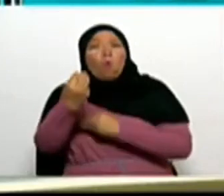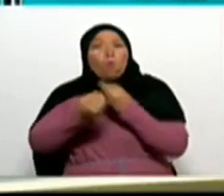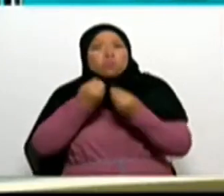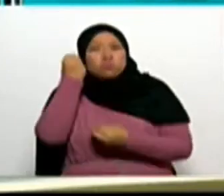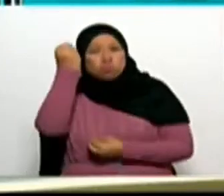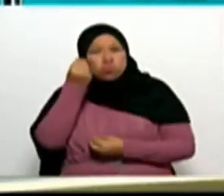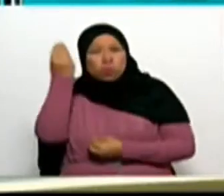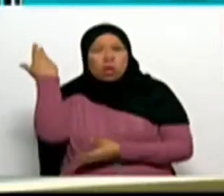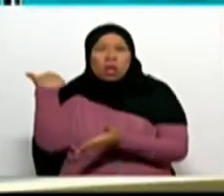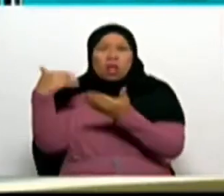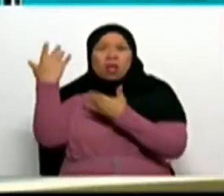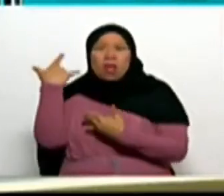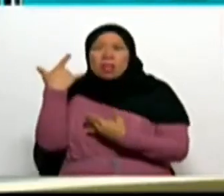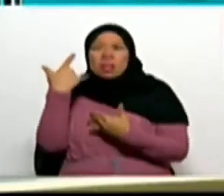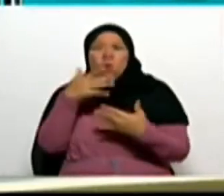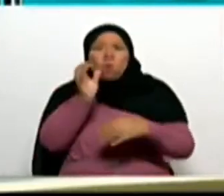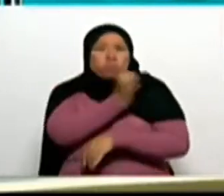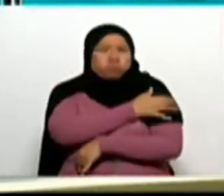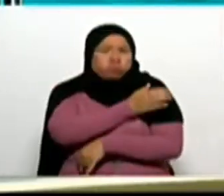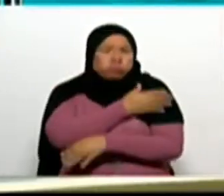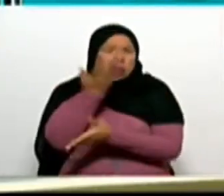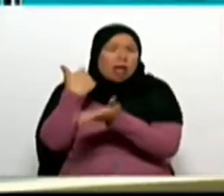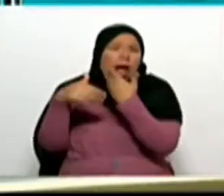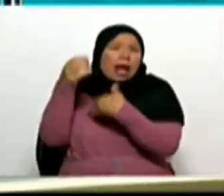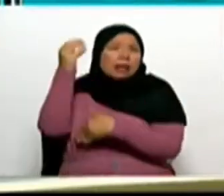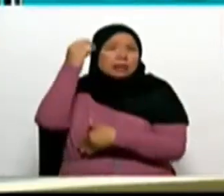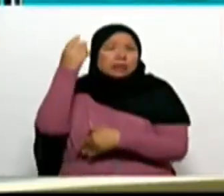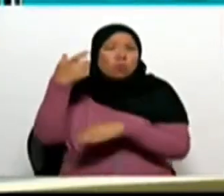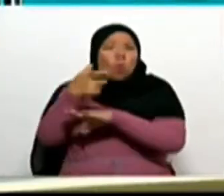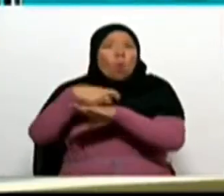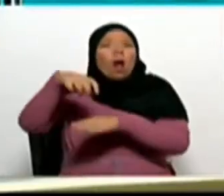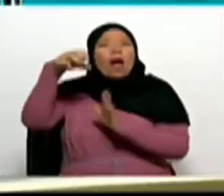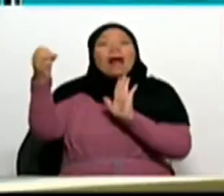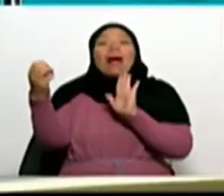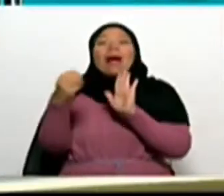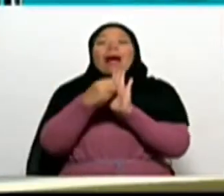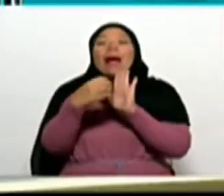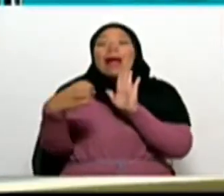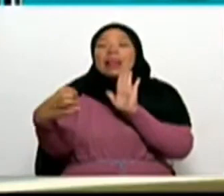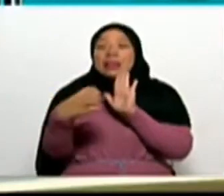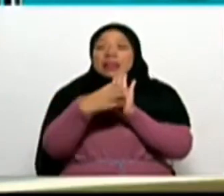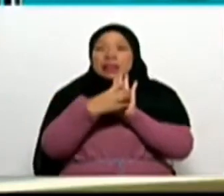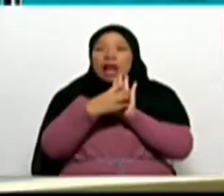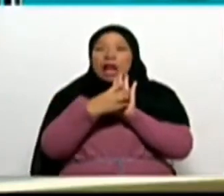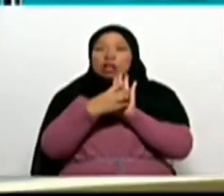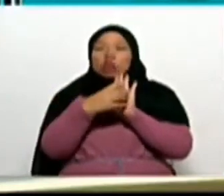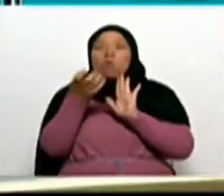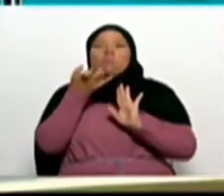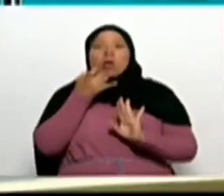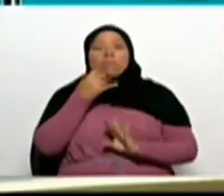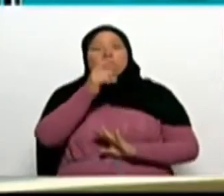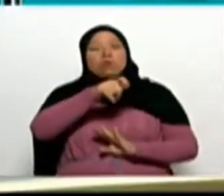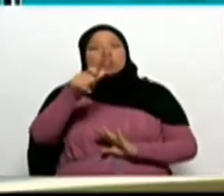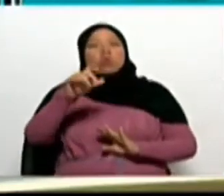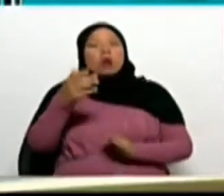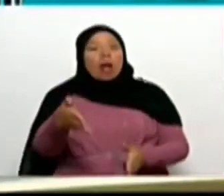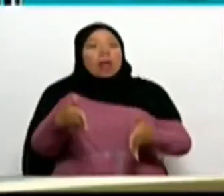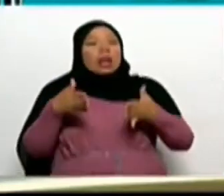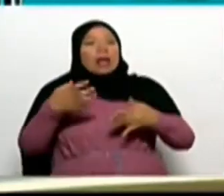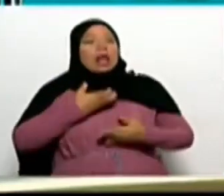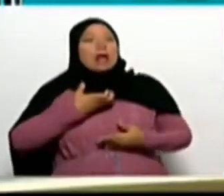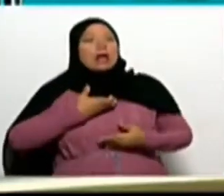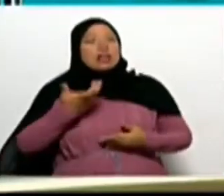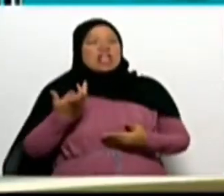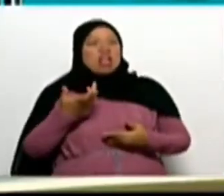del viejo aparato burgués del Estado, de los que llegan a posiciones de poder para lucrarse, para robar,